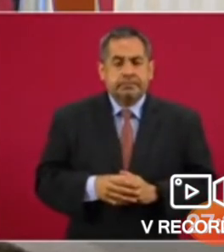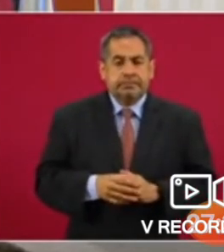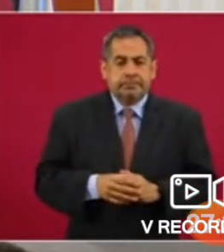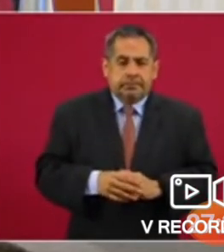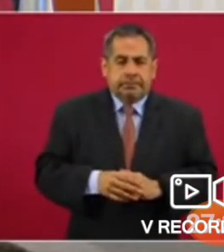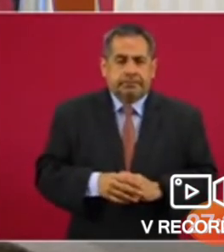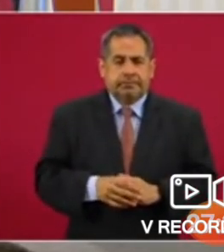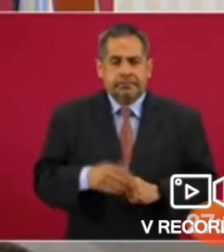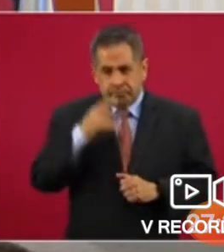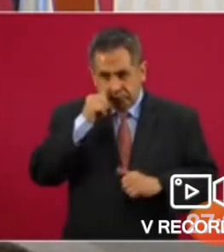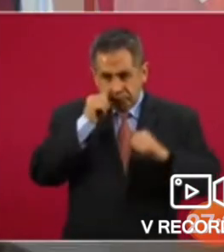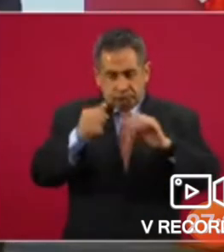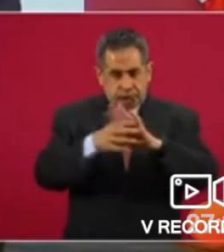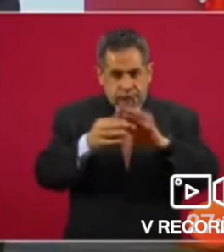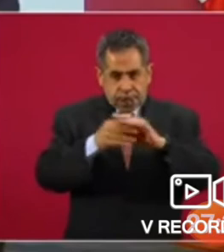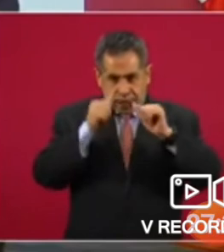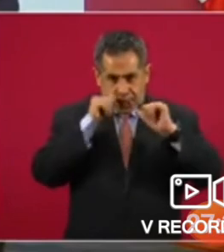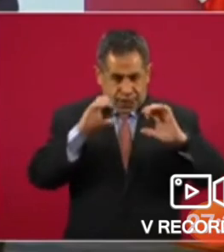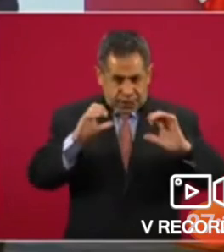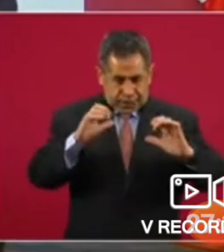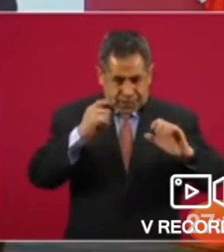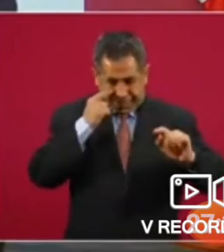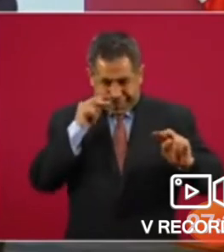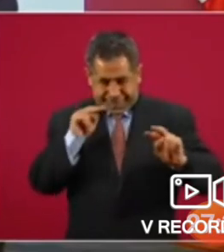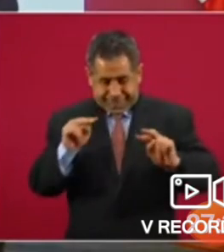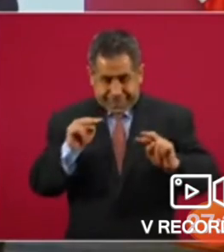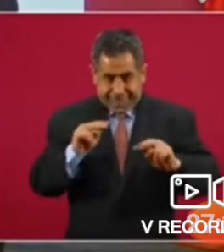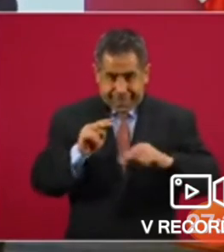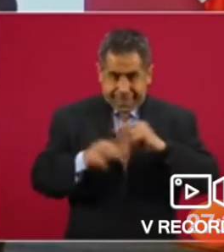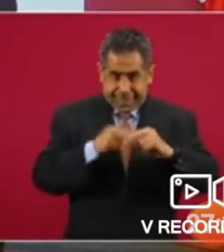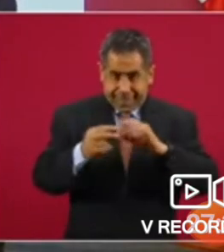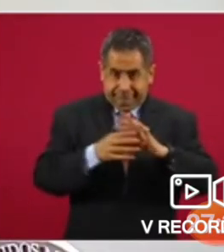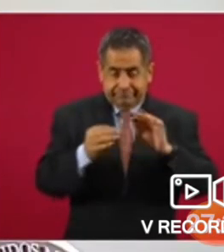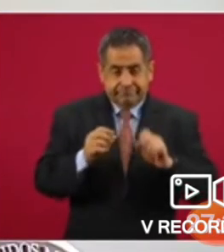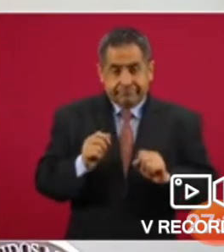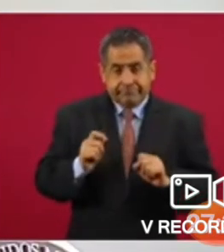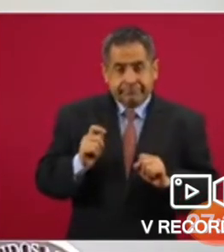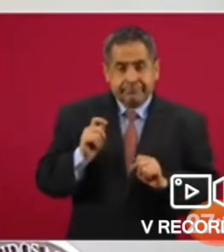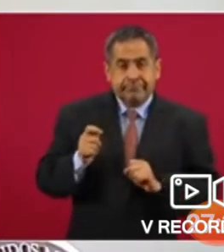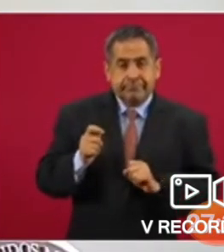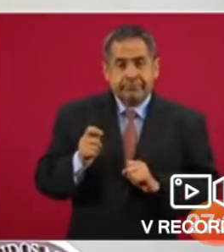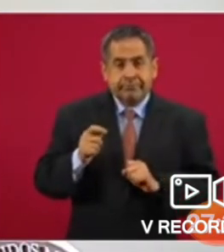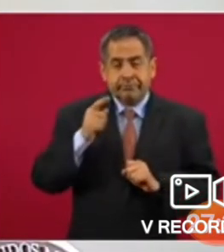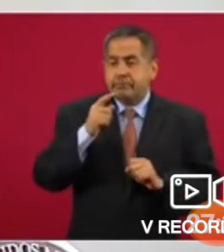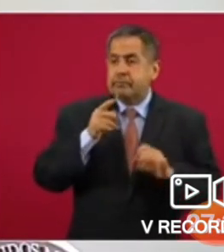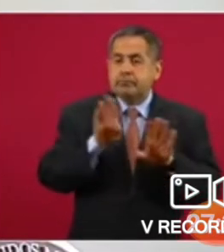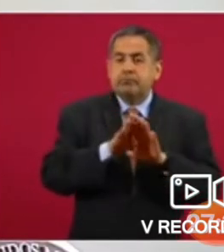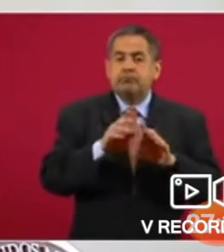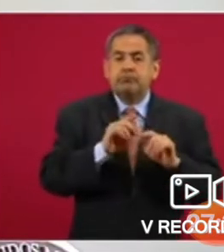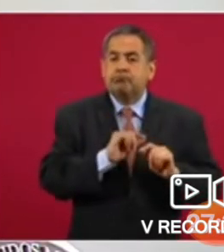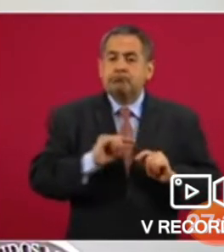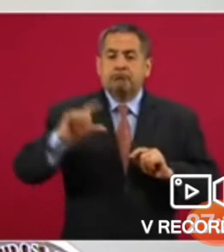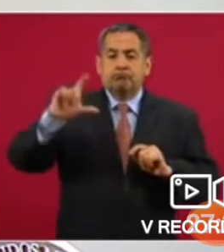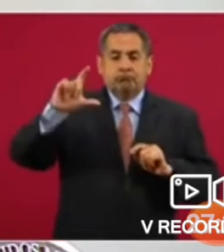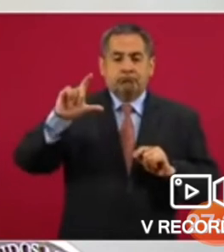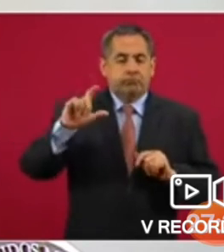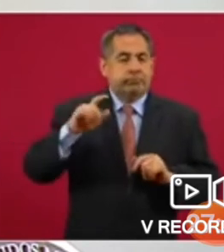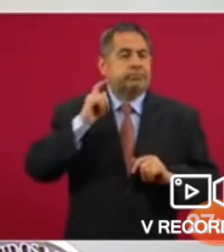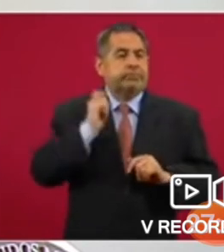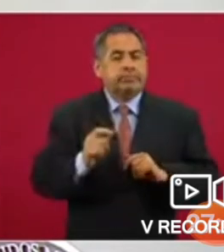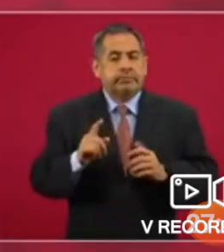pido atentamente prestar atención a la curva epidémica, que es